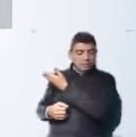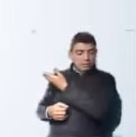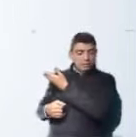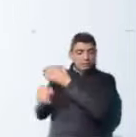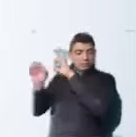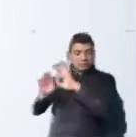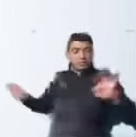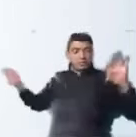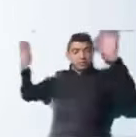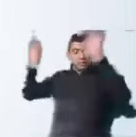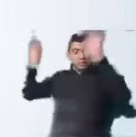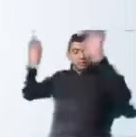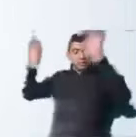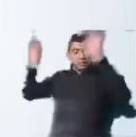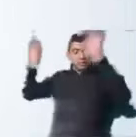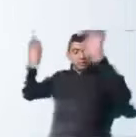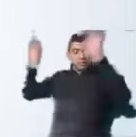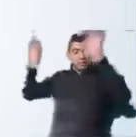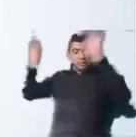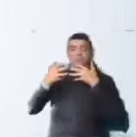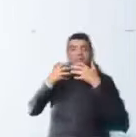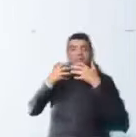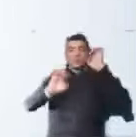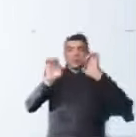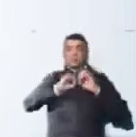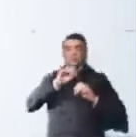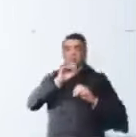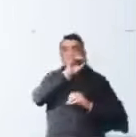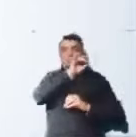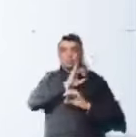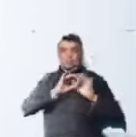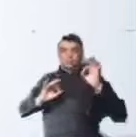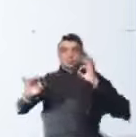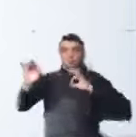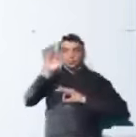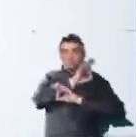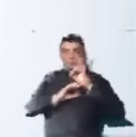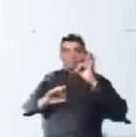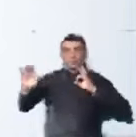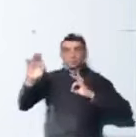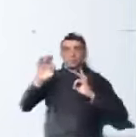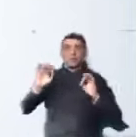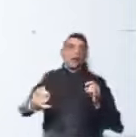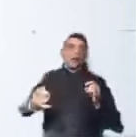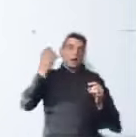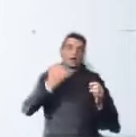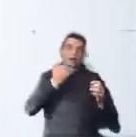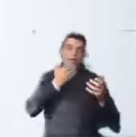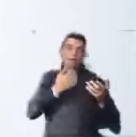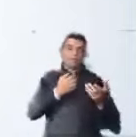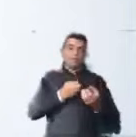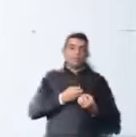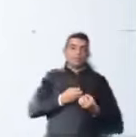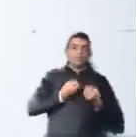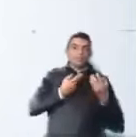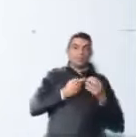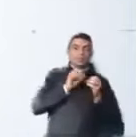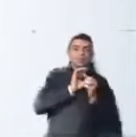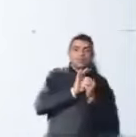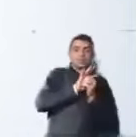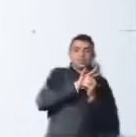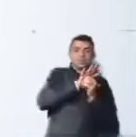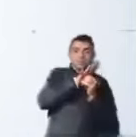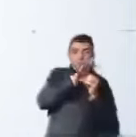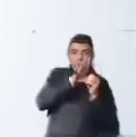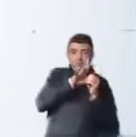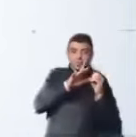capacidad de que, aunque el virus disminuya la expresión de las paticas, ellos se van